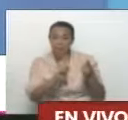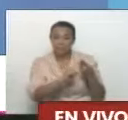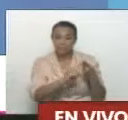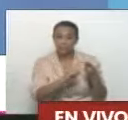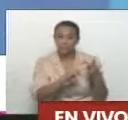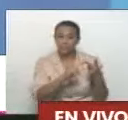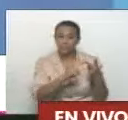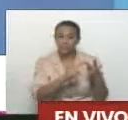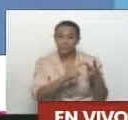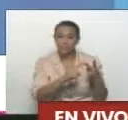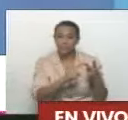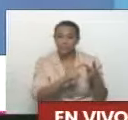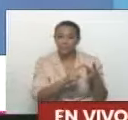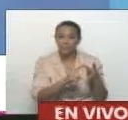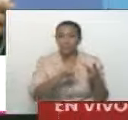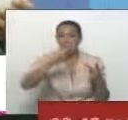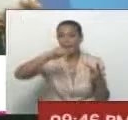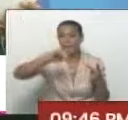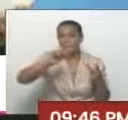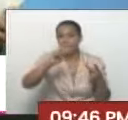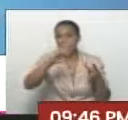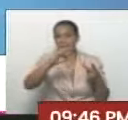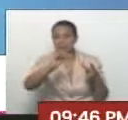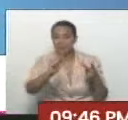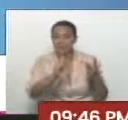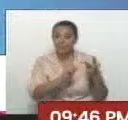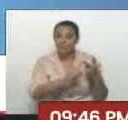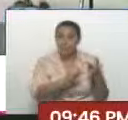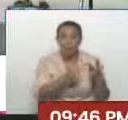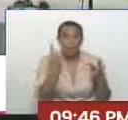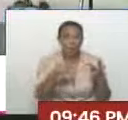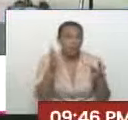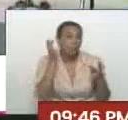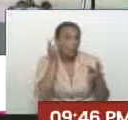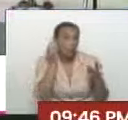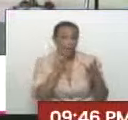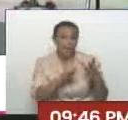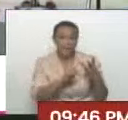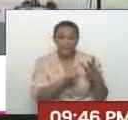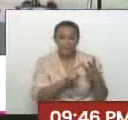Mónica, María Leonor Moreno,